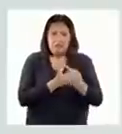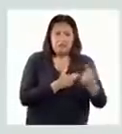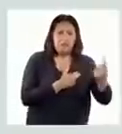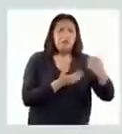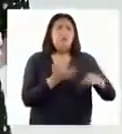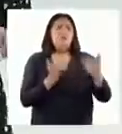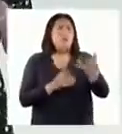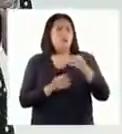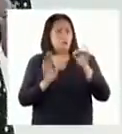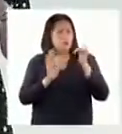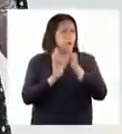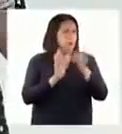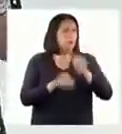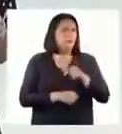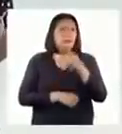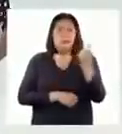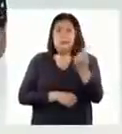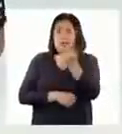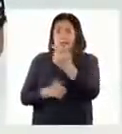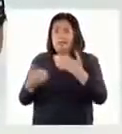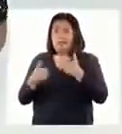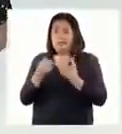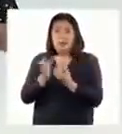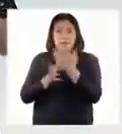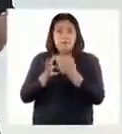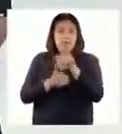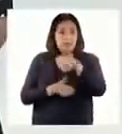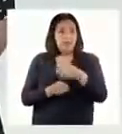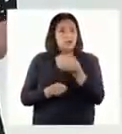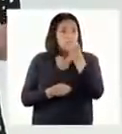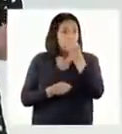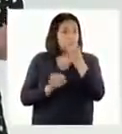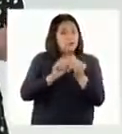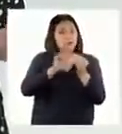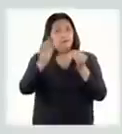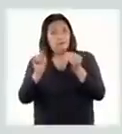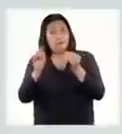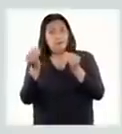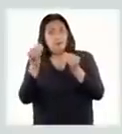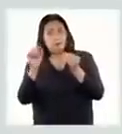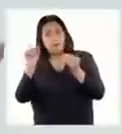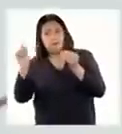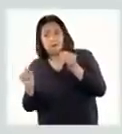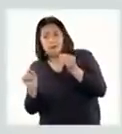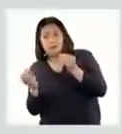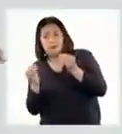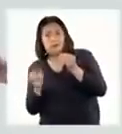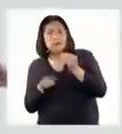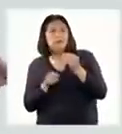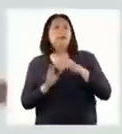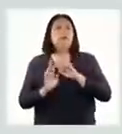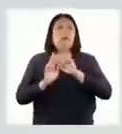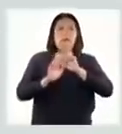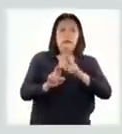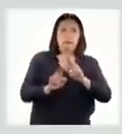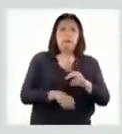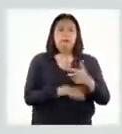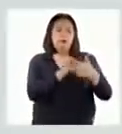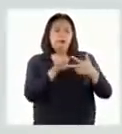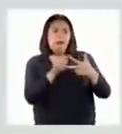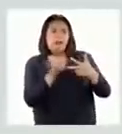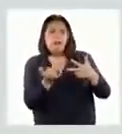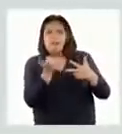de Trujillo dice, cada uno de los animales o plantas sirven de alimento para otros. Y finalmente, respondiendo a